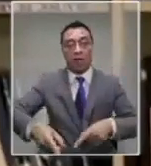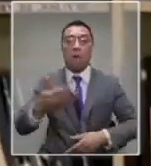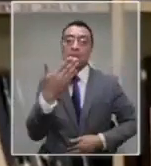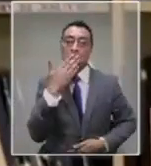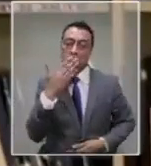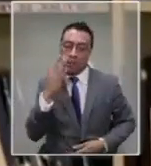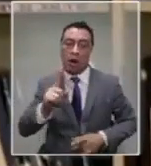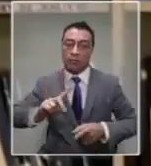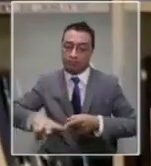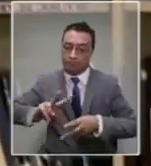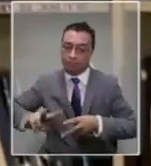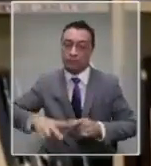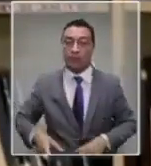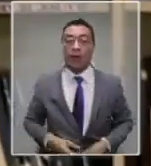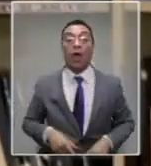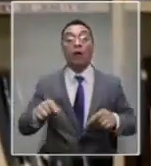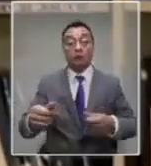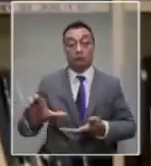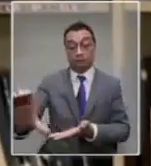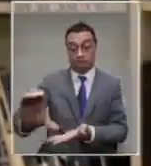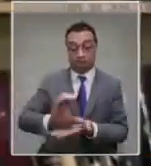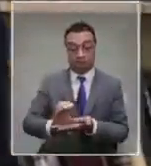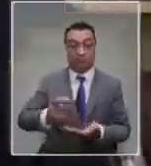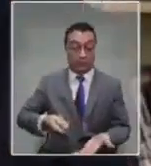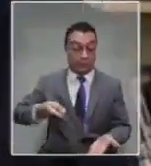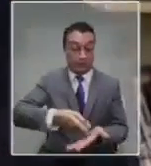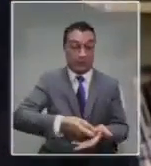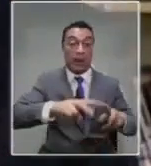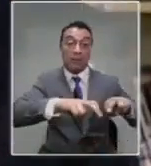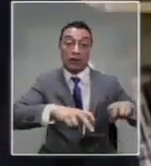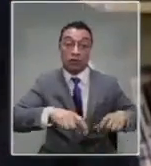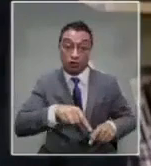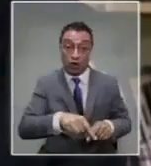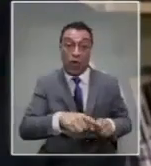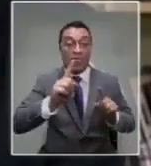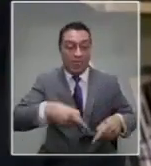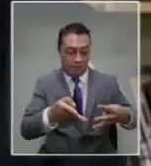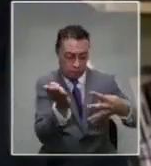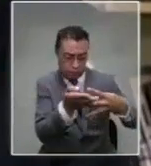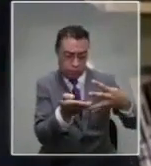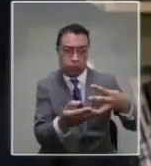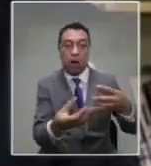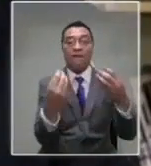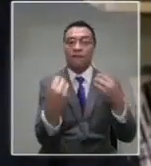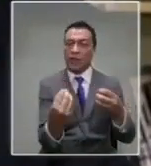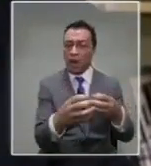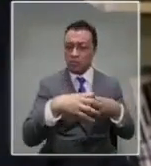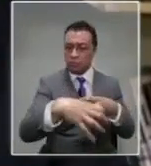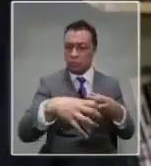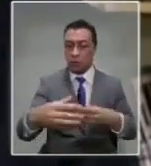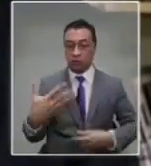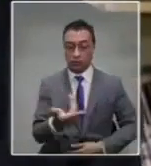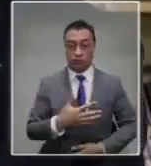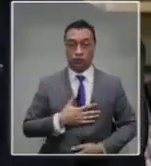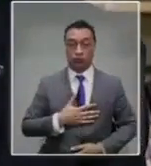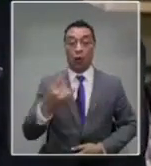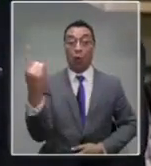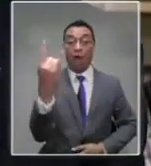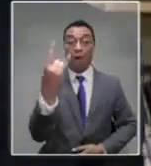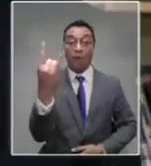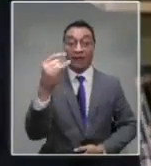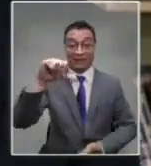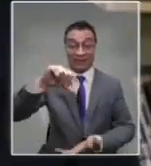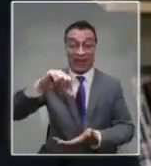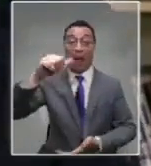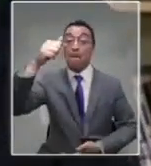mejorando. Yo creo que los recursos que el país invierte en investigación tienen que distribuirse de mejor forma. Nosotros como universidad